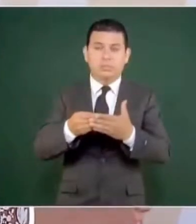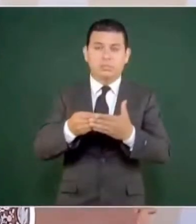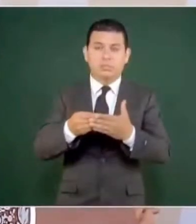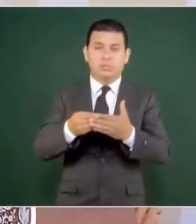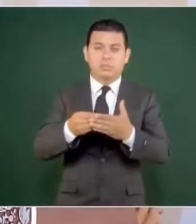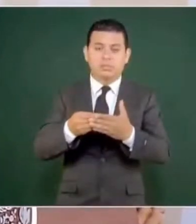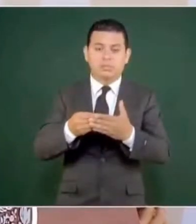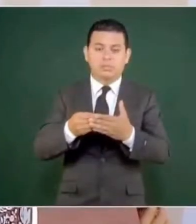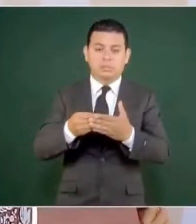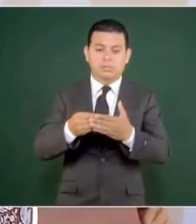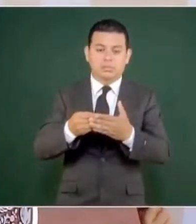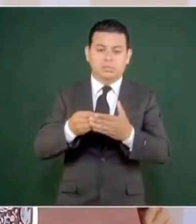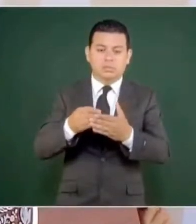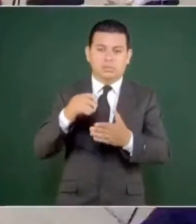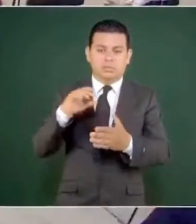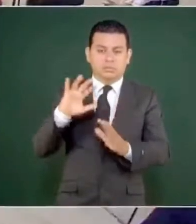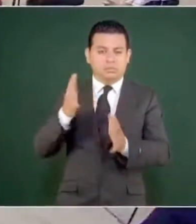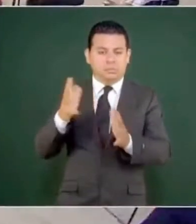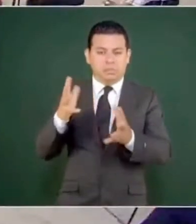Sale como 60